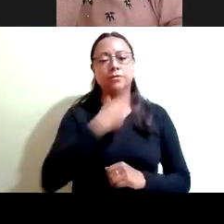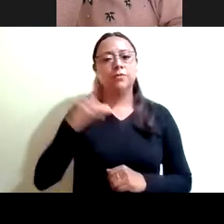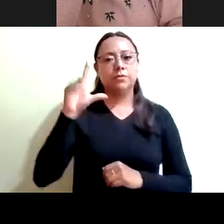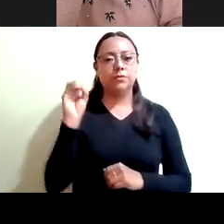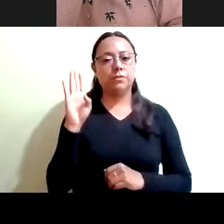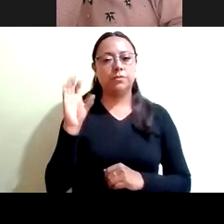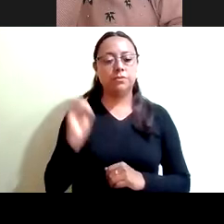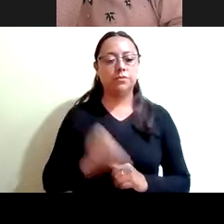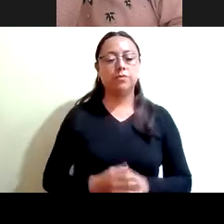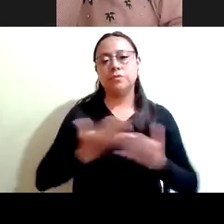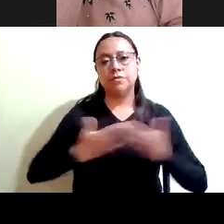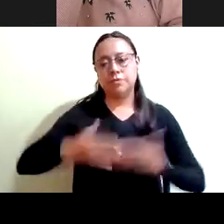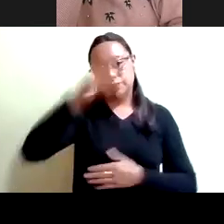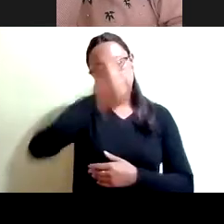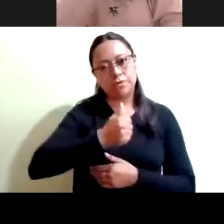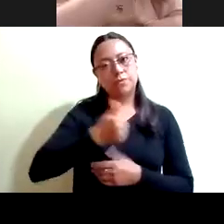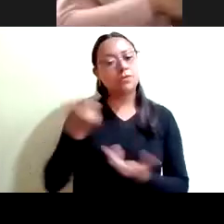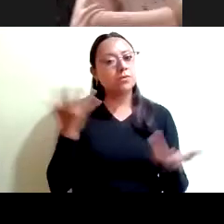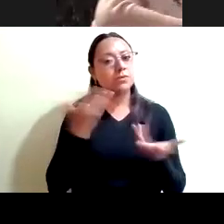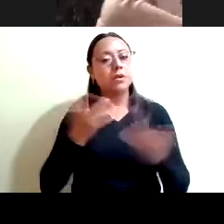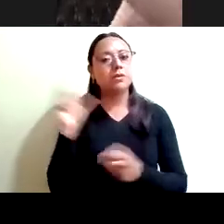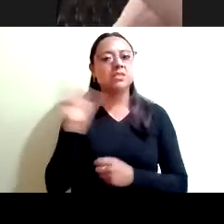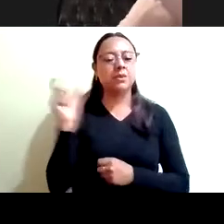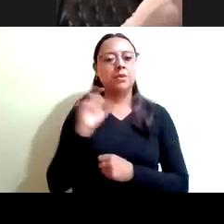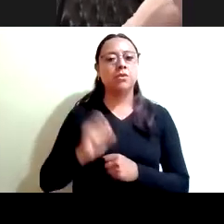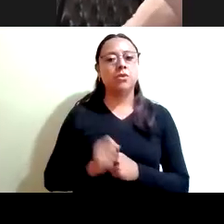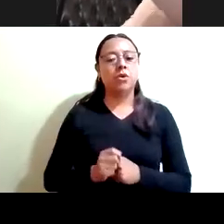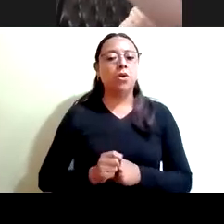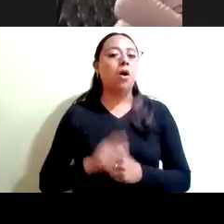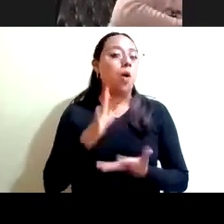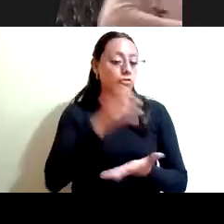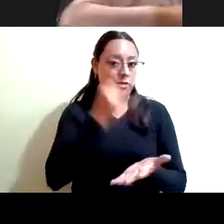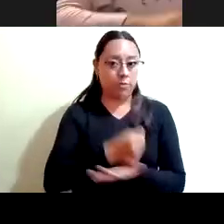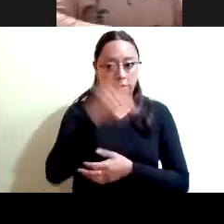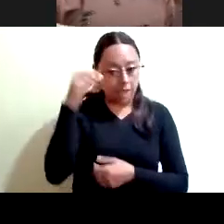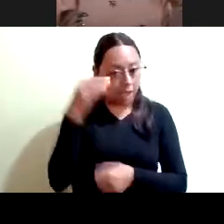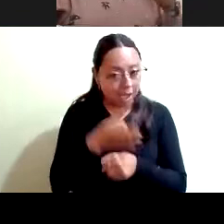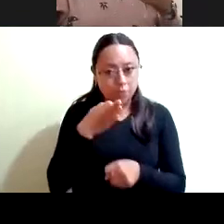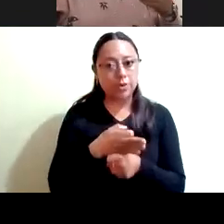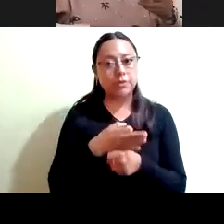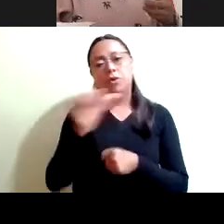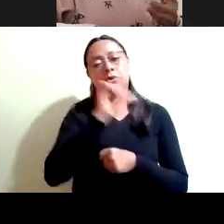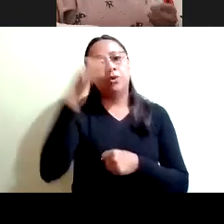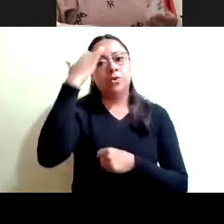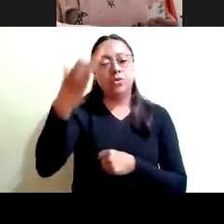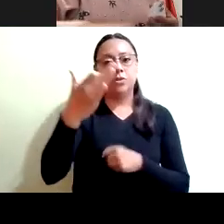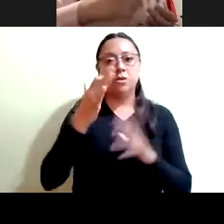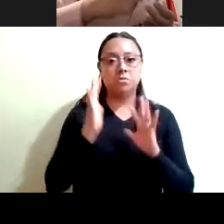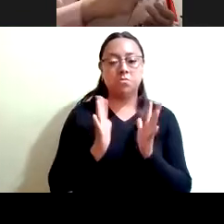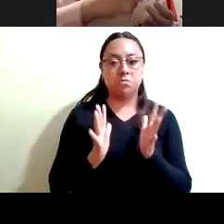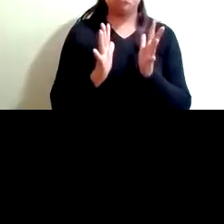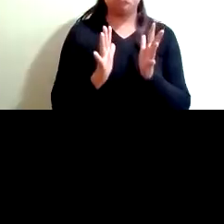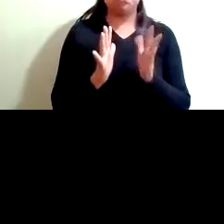El acuerdo se celebra una vez que se ha aprobado en este momento. No hay otro momento